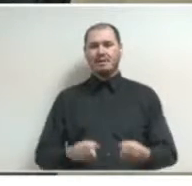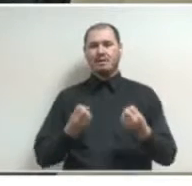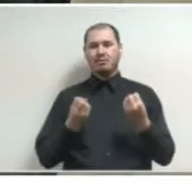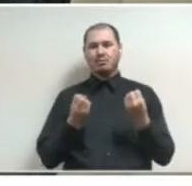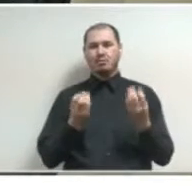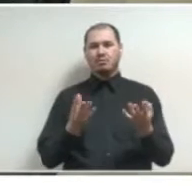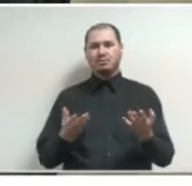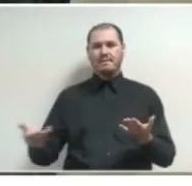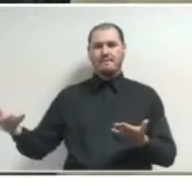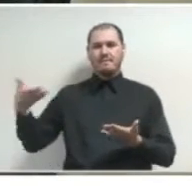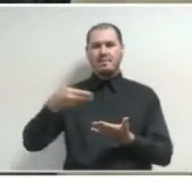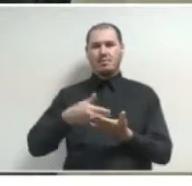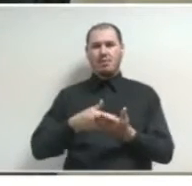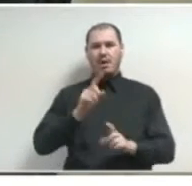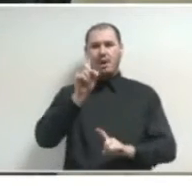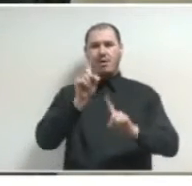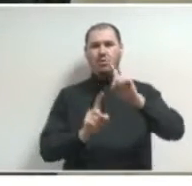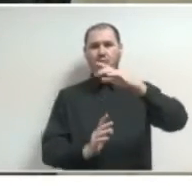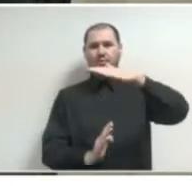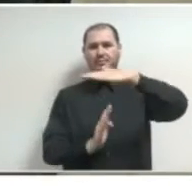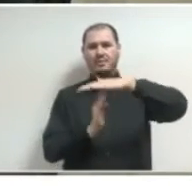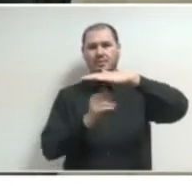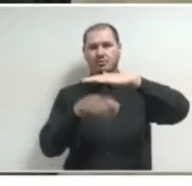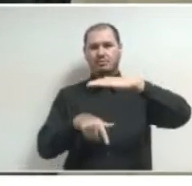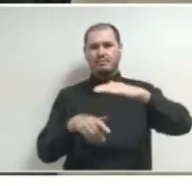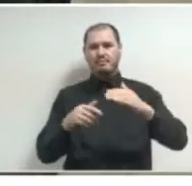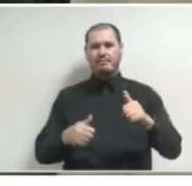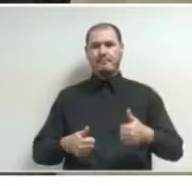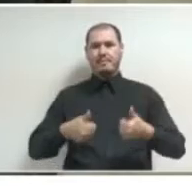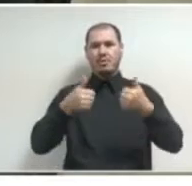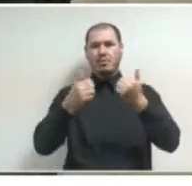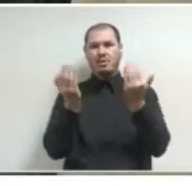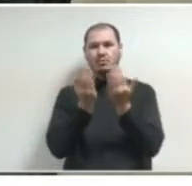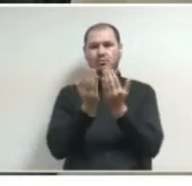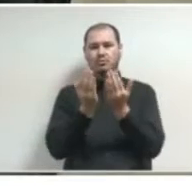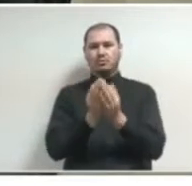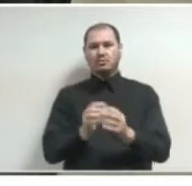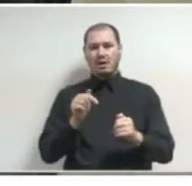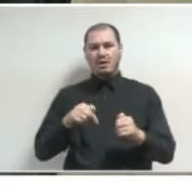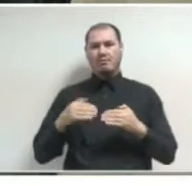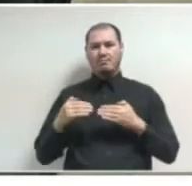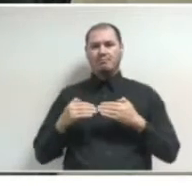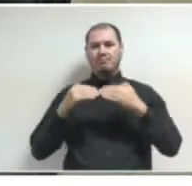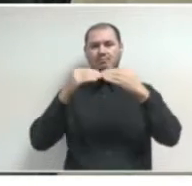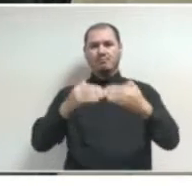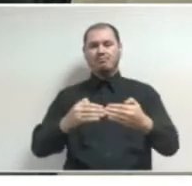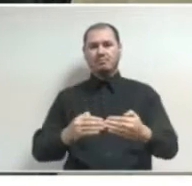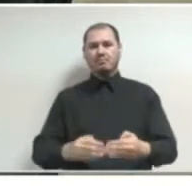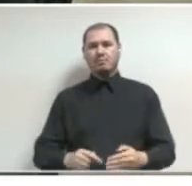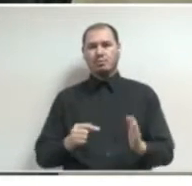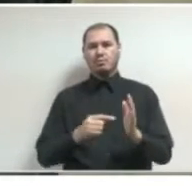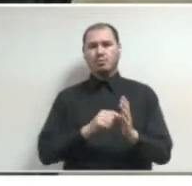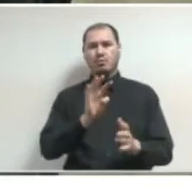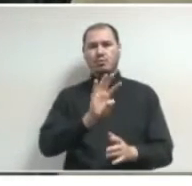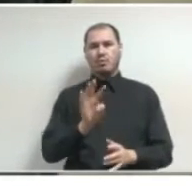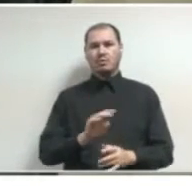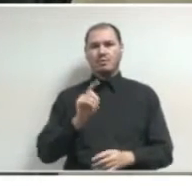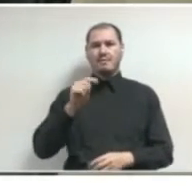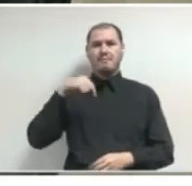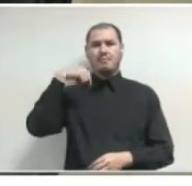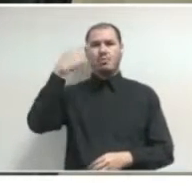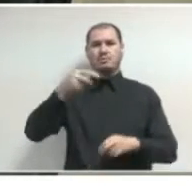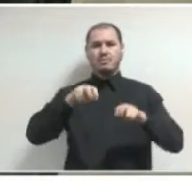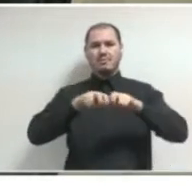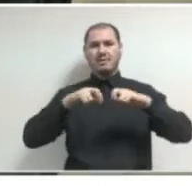algunos ministros para un mejor estudio de este proyecto de acordada. Técnico ministro, fuera. O Yeure Curico. Punto 4. Pandegatuy